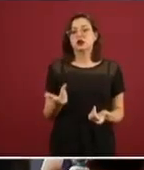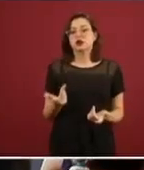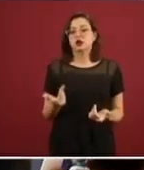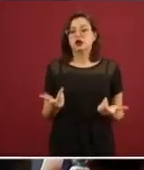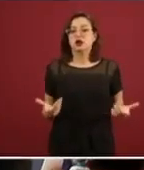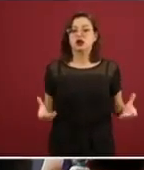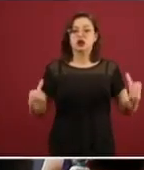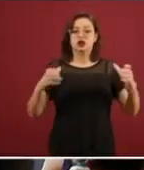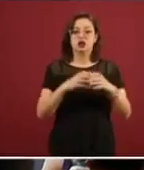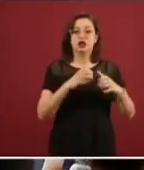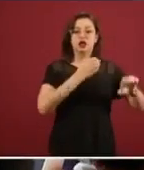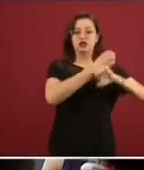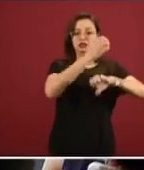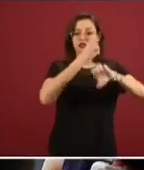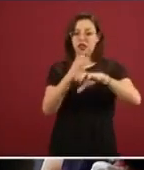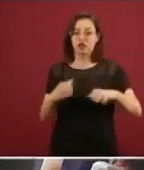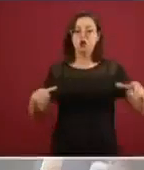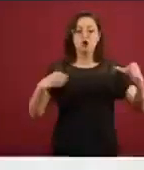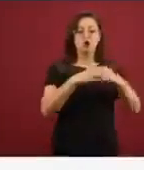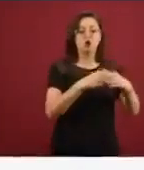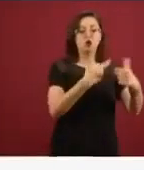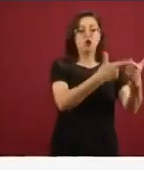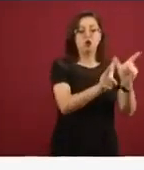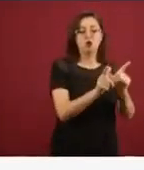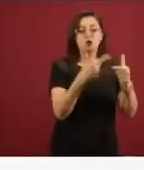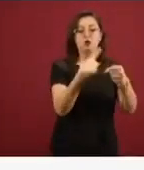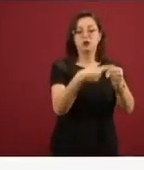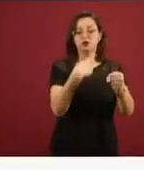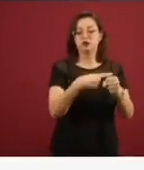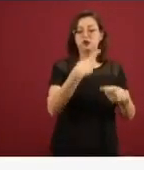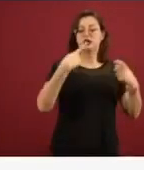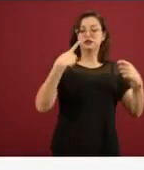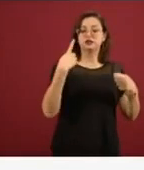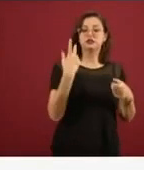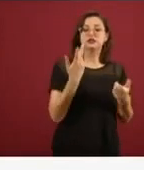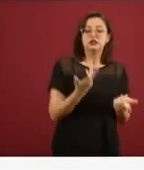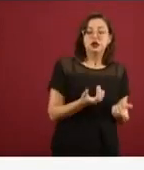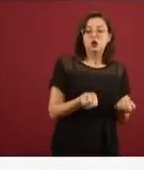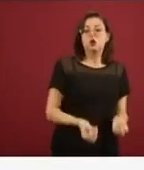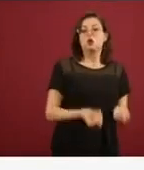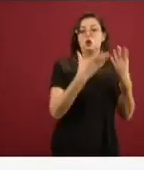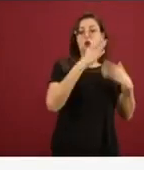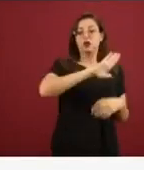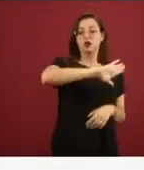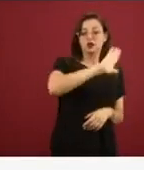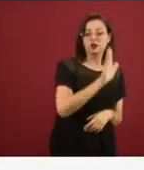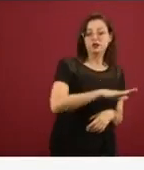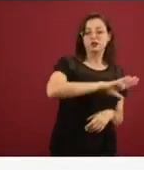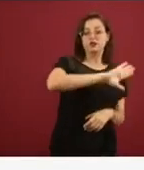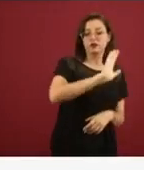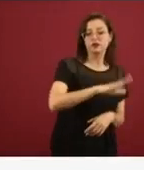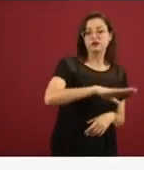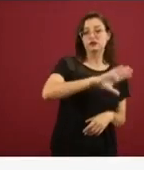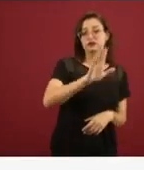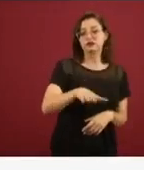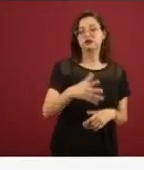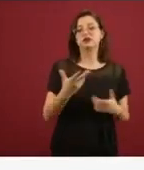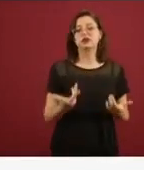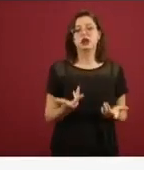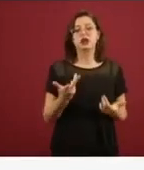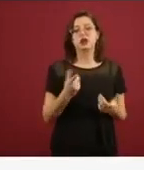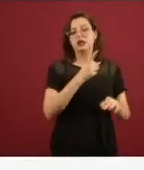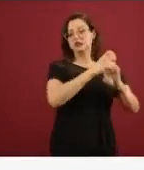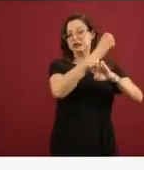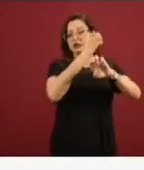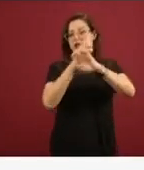por estado de ocurrencia, es decir, más allá de cuántas defunciones se dieron en cada una de las entidades federativas, en relación al número